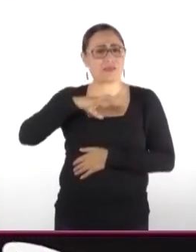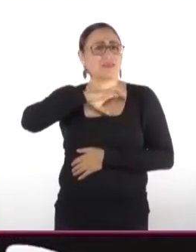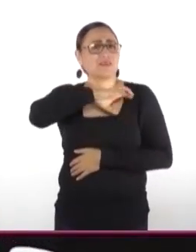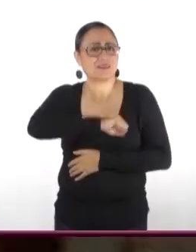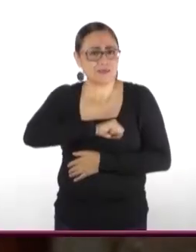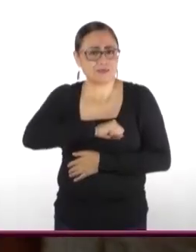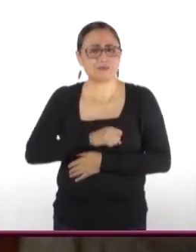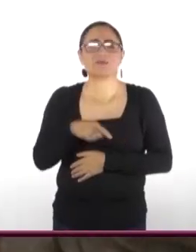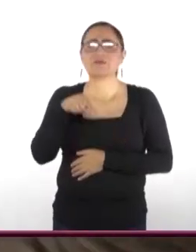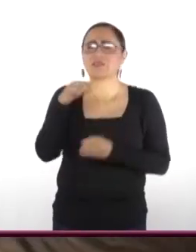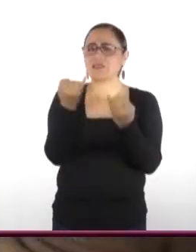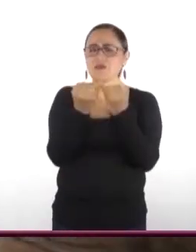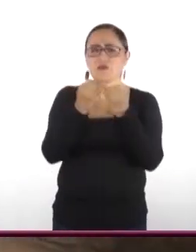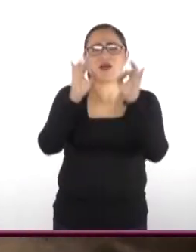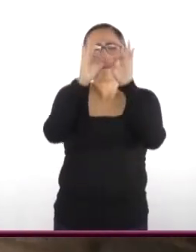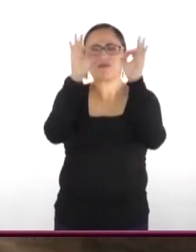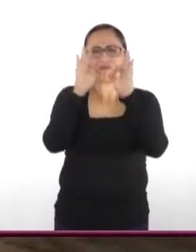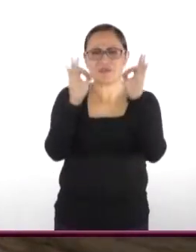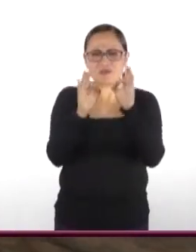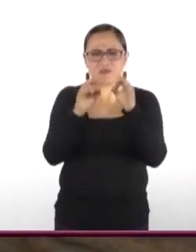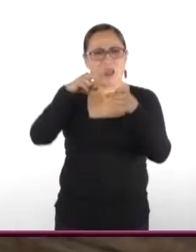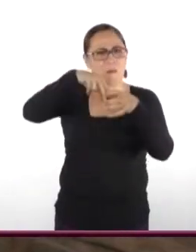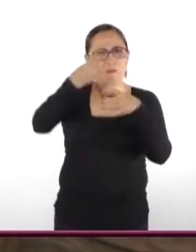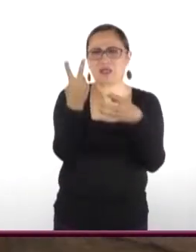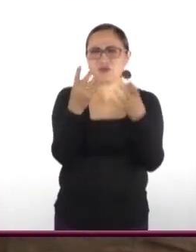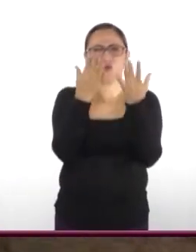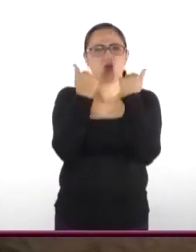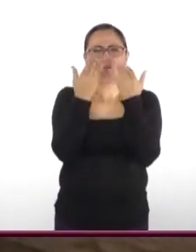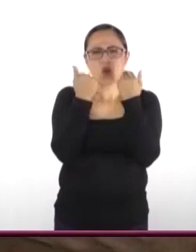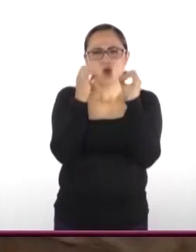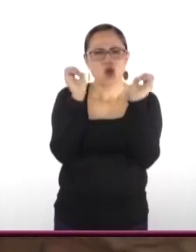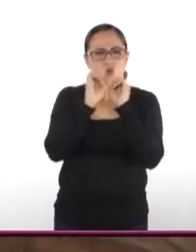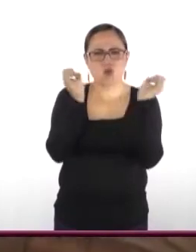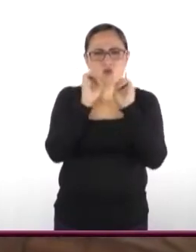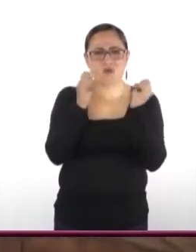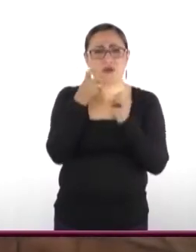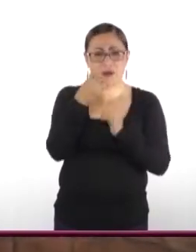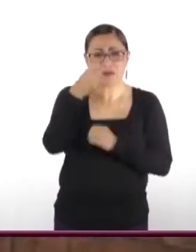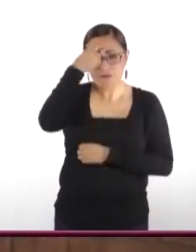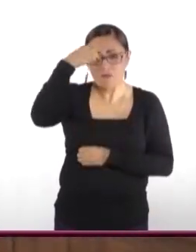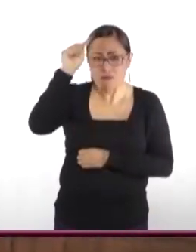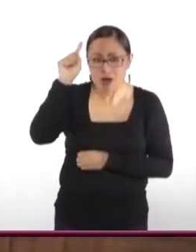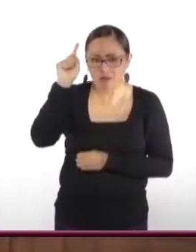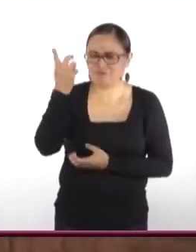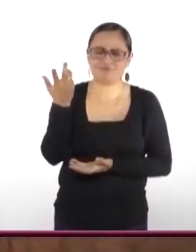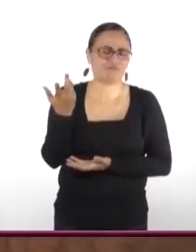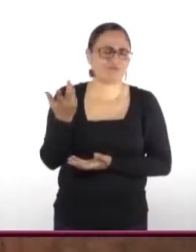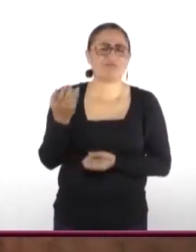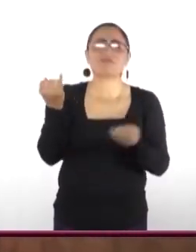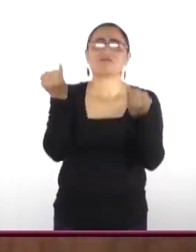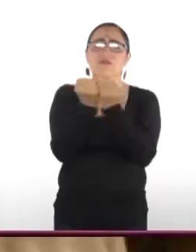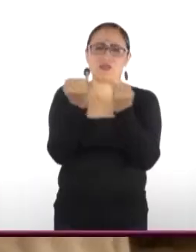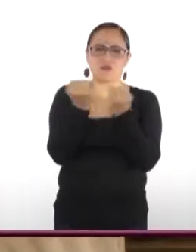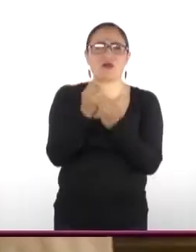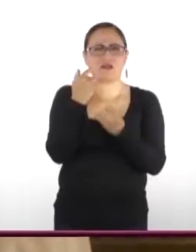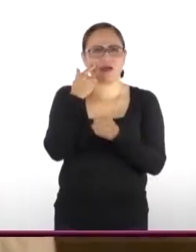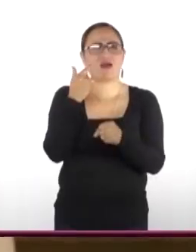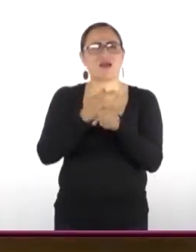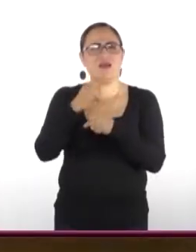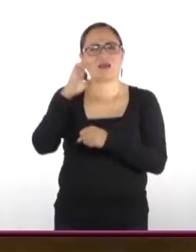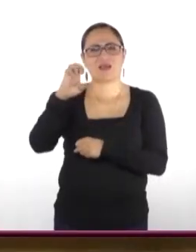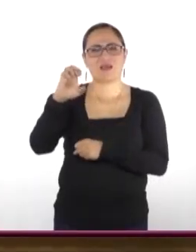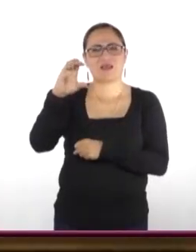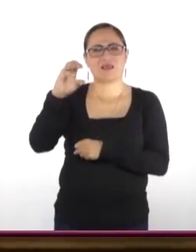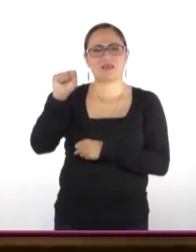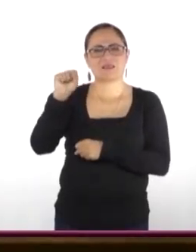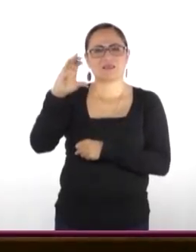me encanta. Encontrar figuras que encajan a la perfección sin dejar huecos o que se encimen, seguro no es fácil. Y también